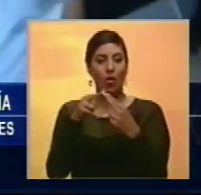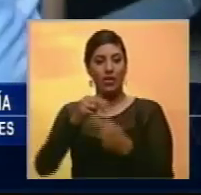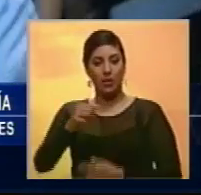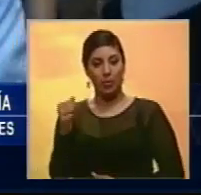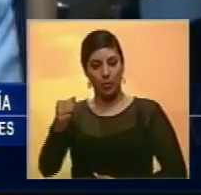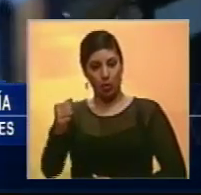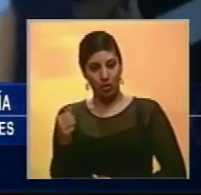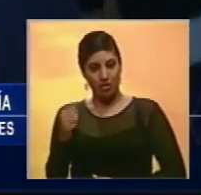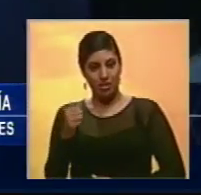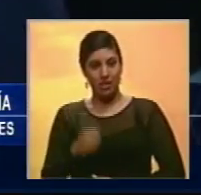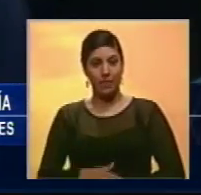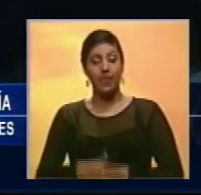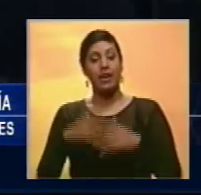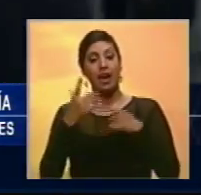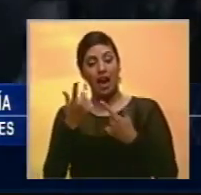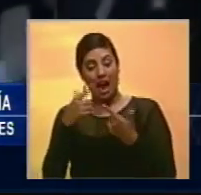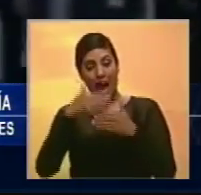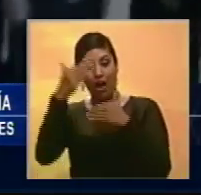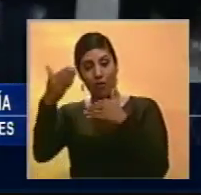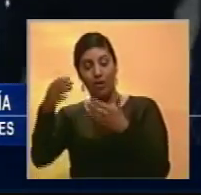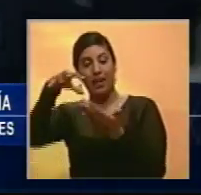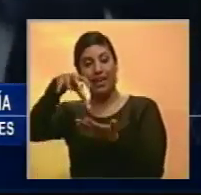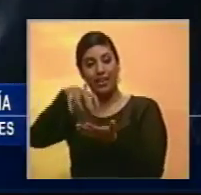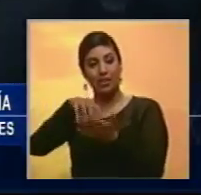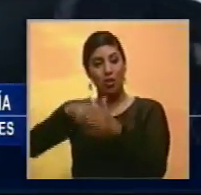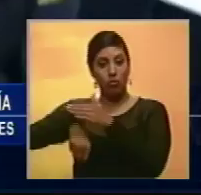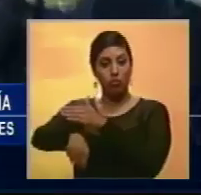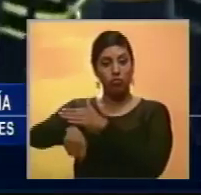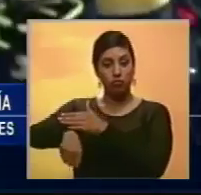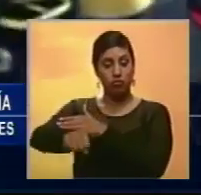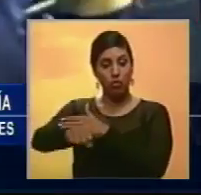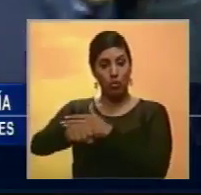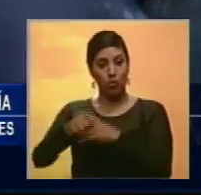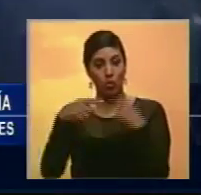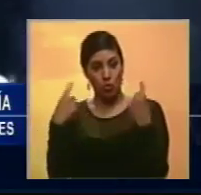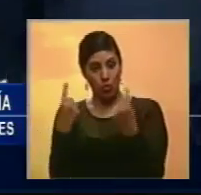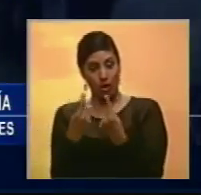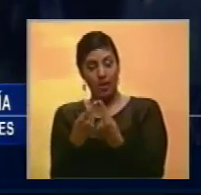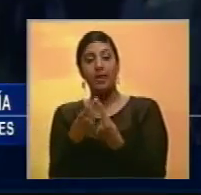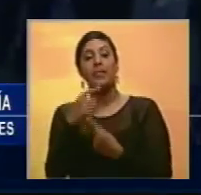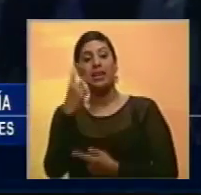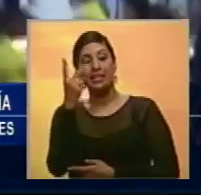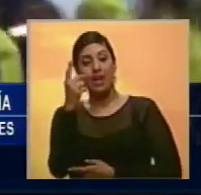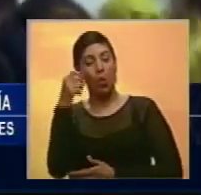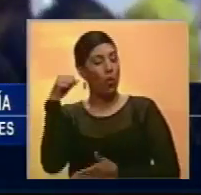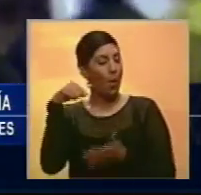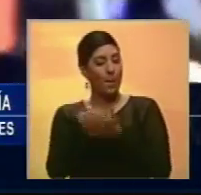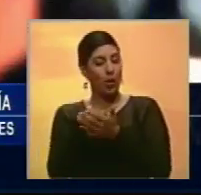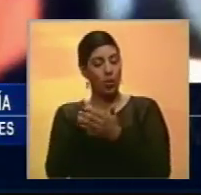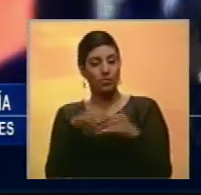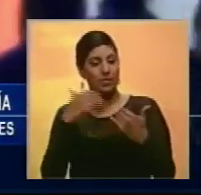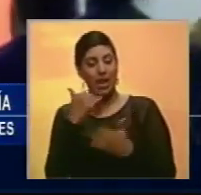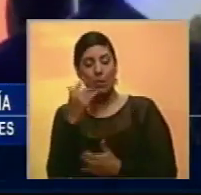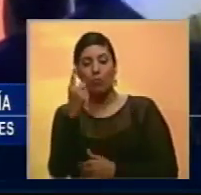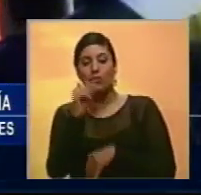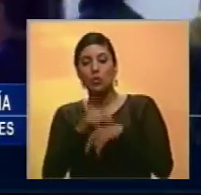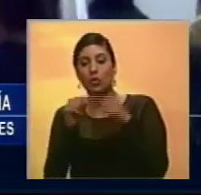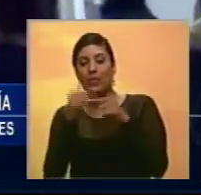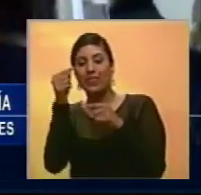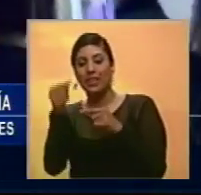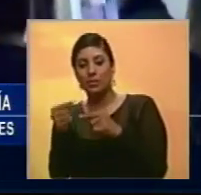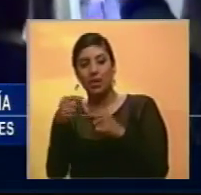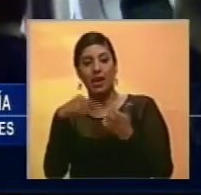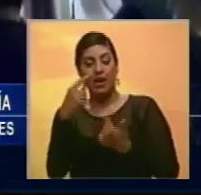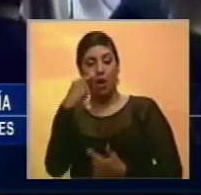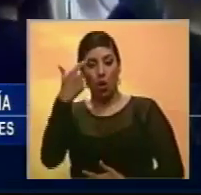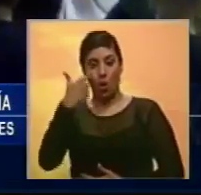de la policía antidisturbios en las afueras del estadio de fútbol de Besiktas. El segundo ataque se produjo casi un minuto después, cuando